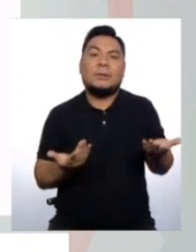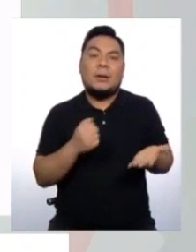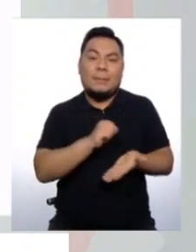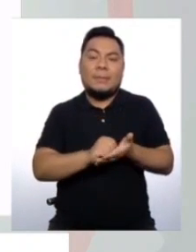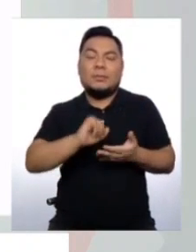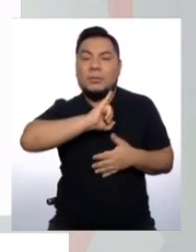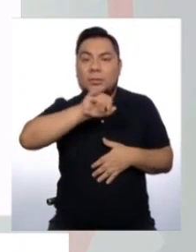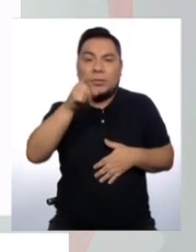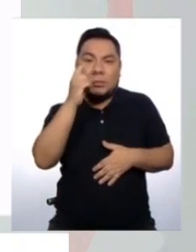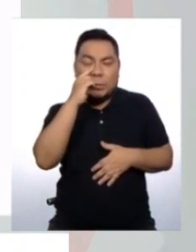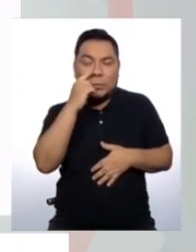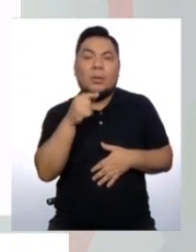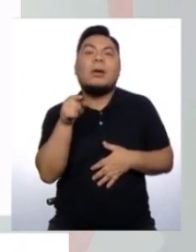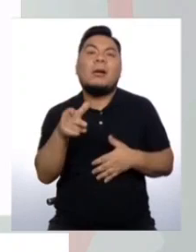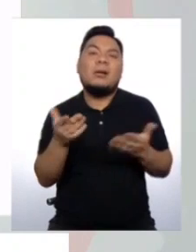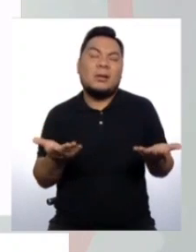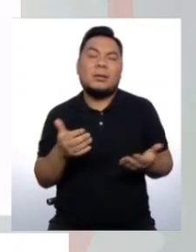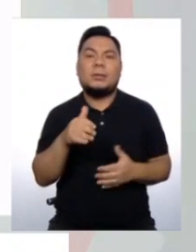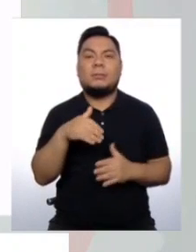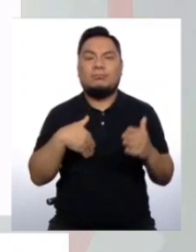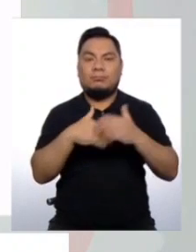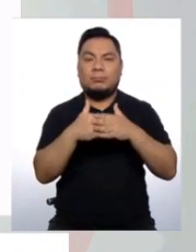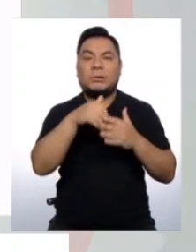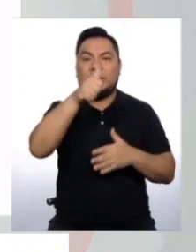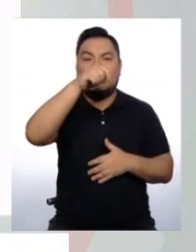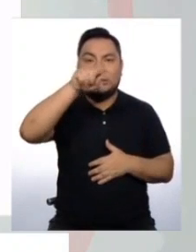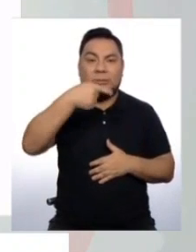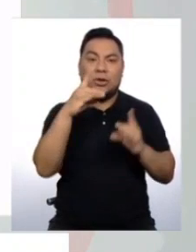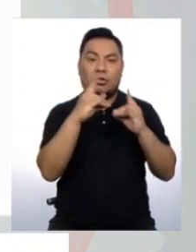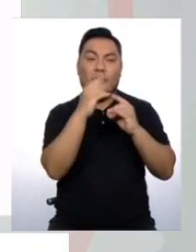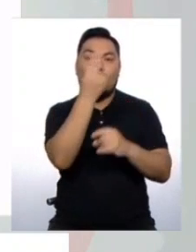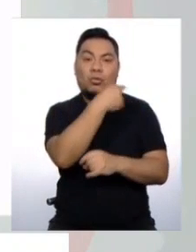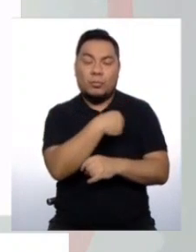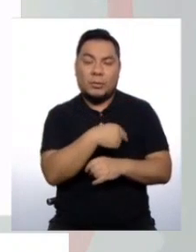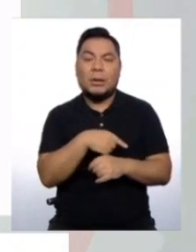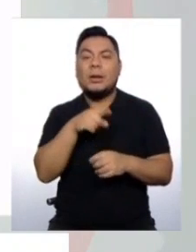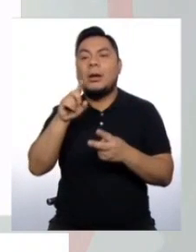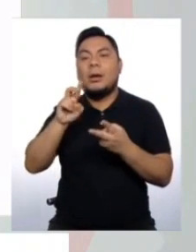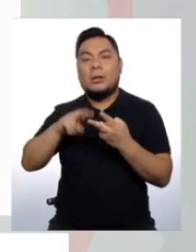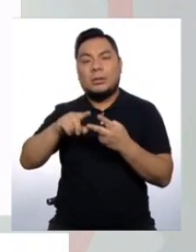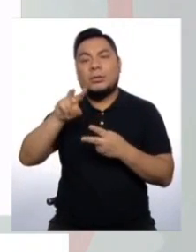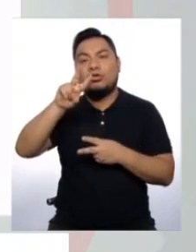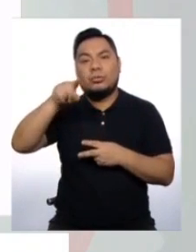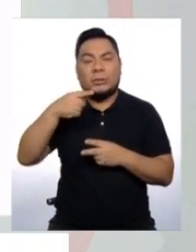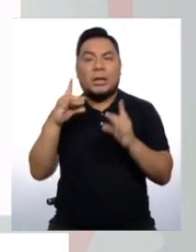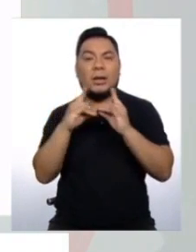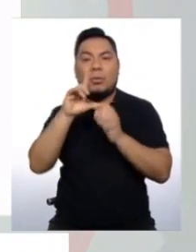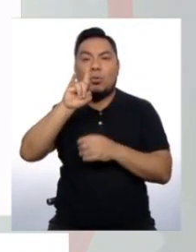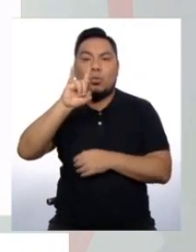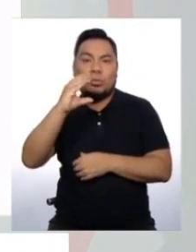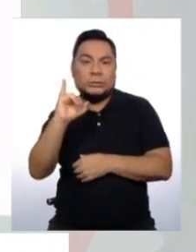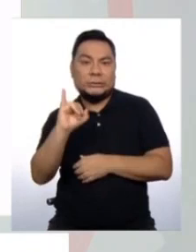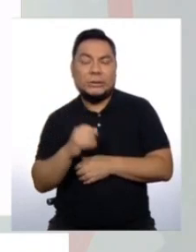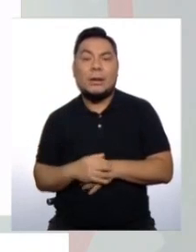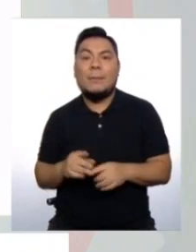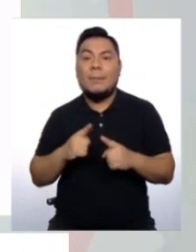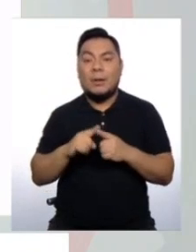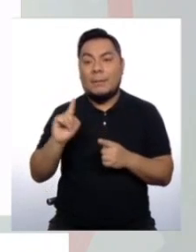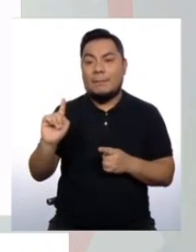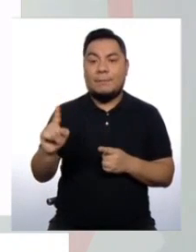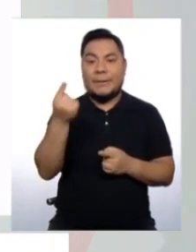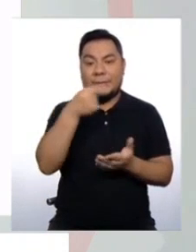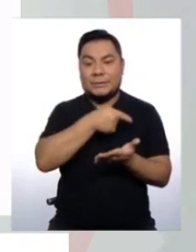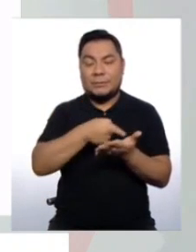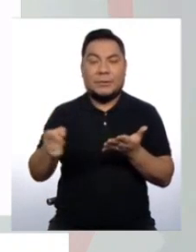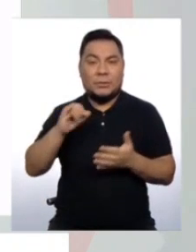mes de junio es 10.000 camas hospitalarias y 2.000 camas UCI, pero a fines de la primera semana